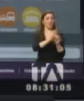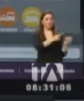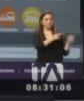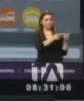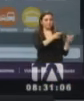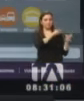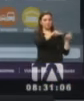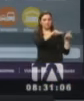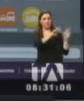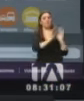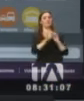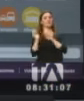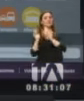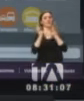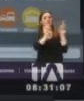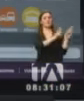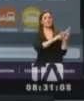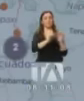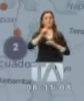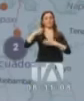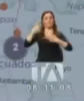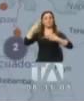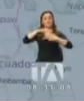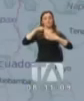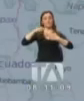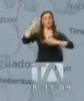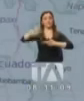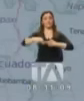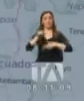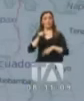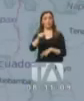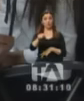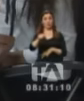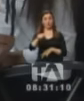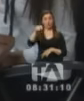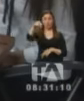dar clic en Siguiente y seleccionar un punto en el mapa del